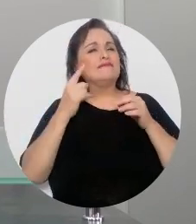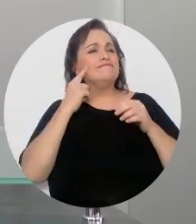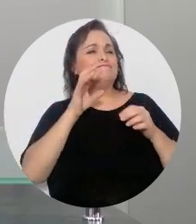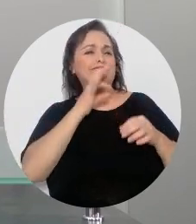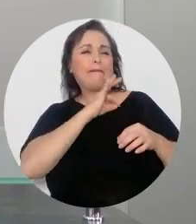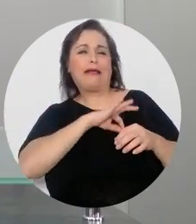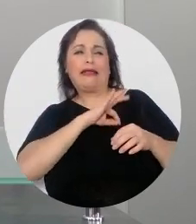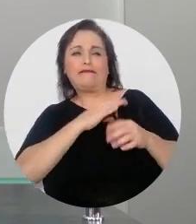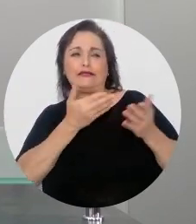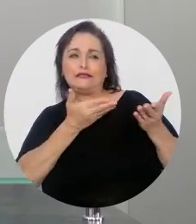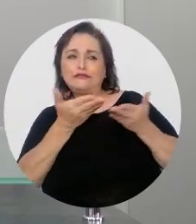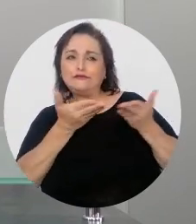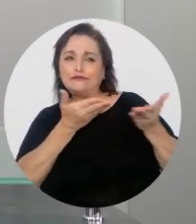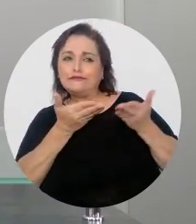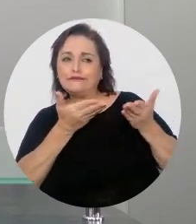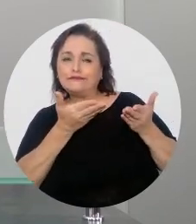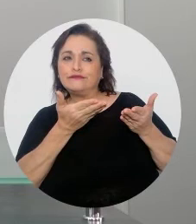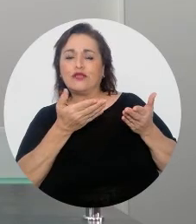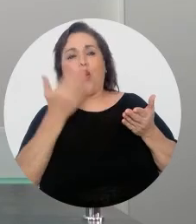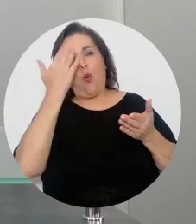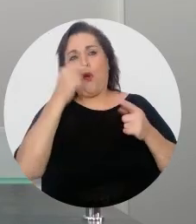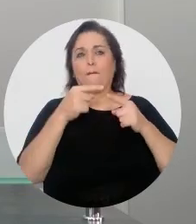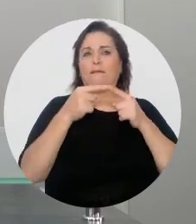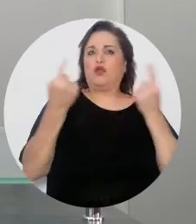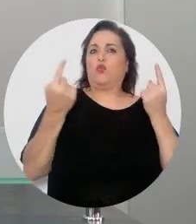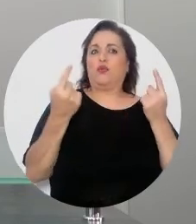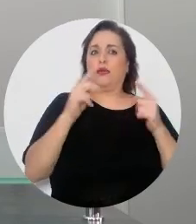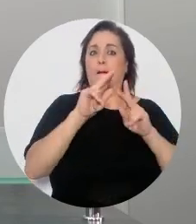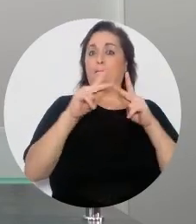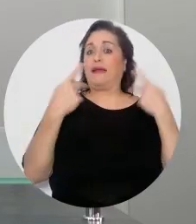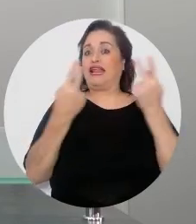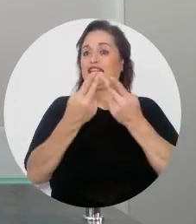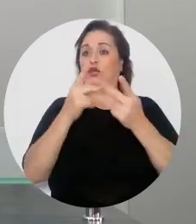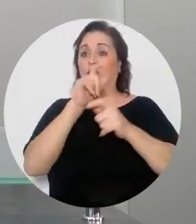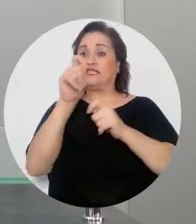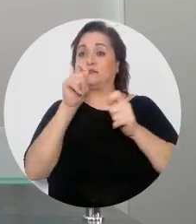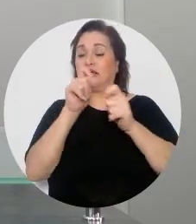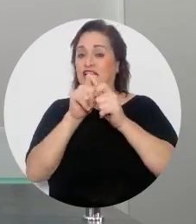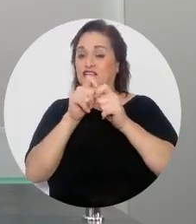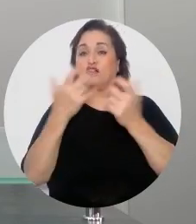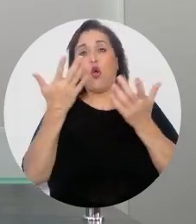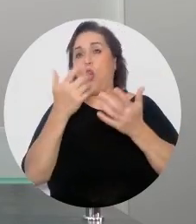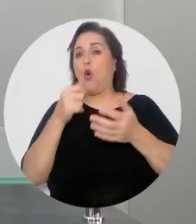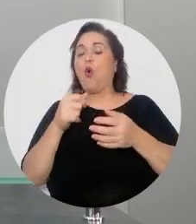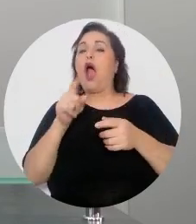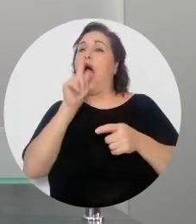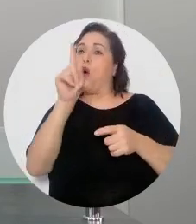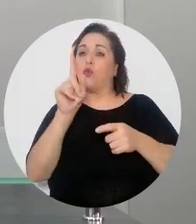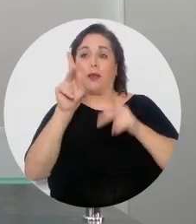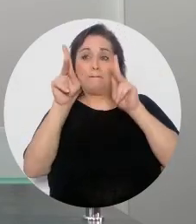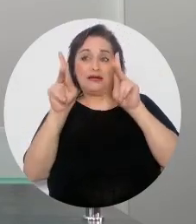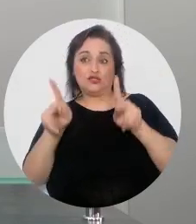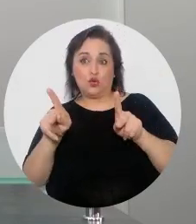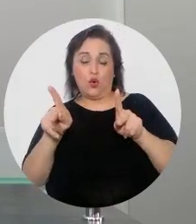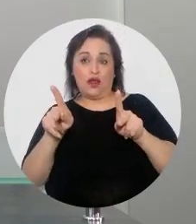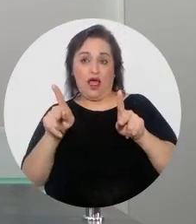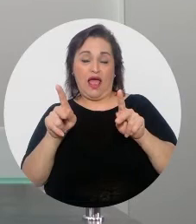intente favorecer o perjudicar a un partido político en concreto o a una candidatura en